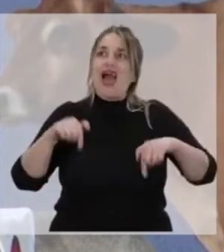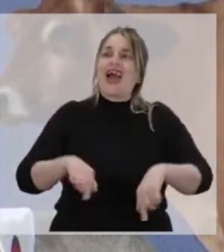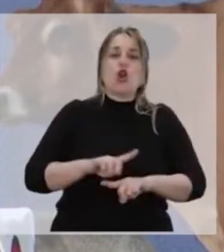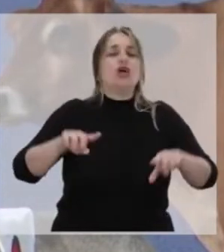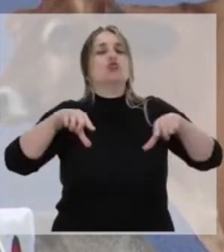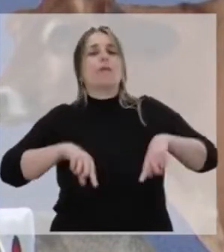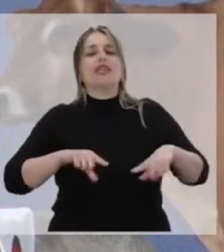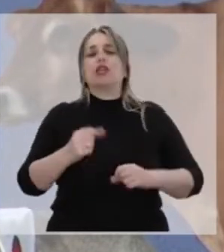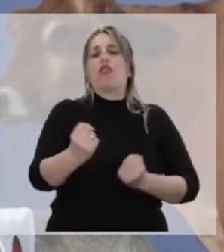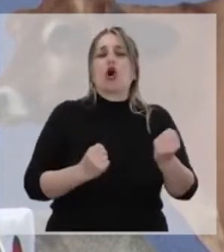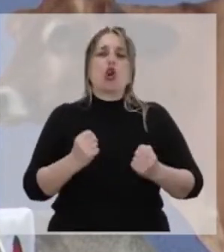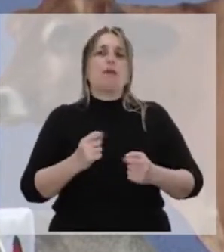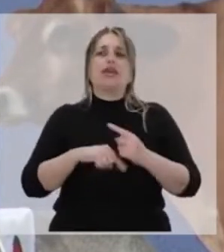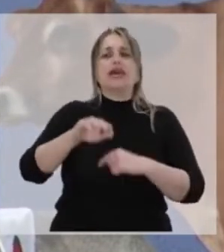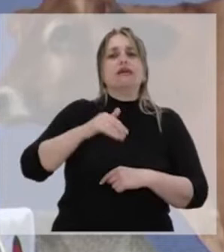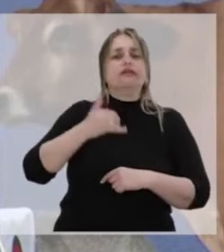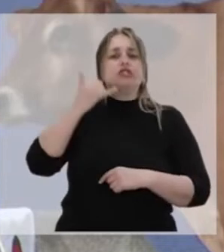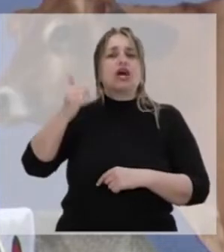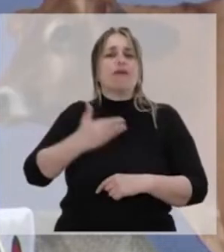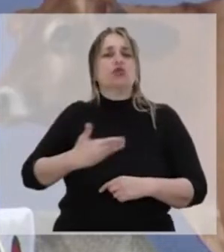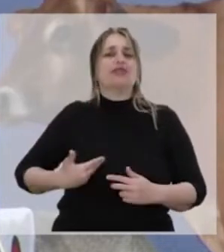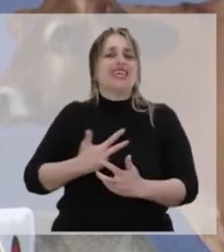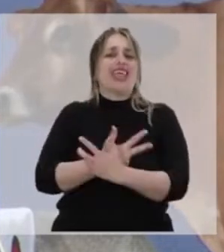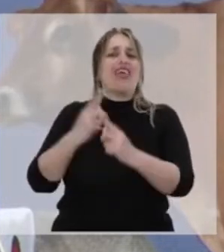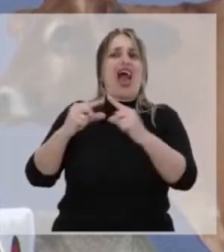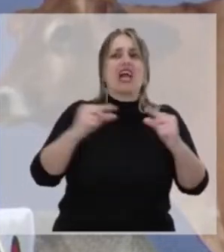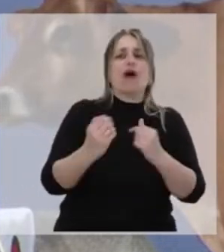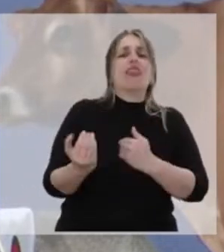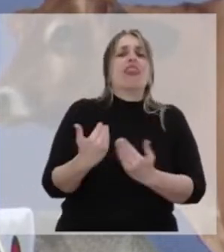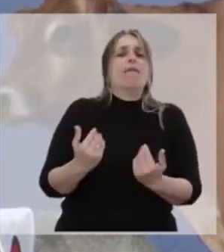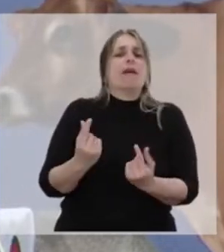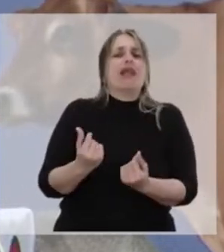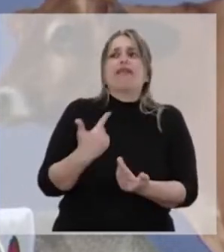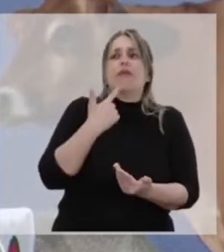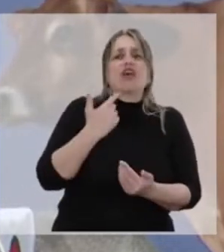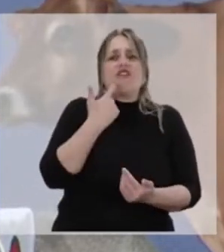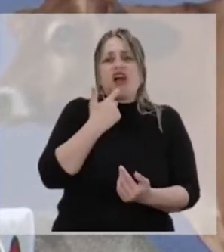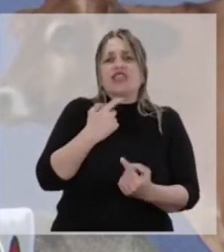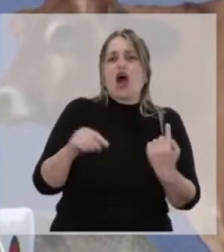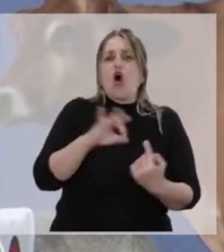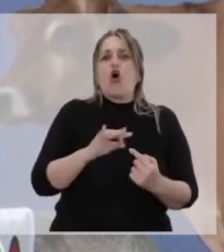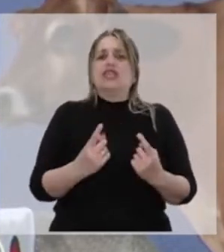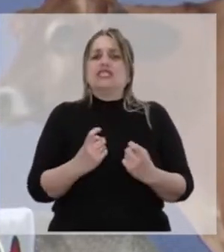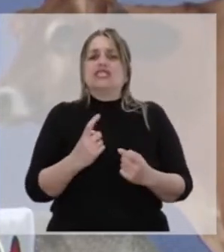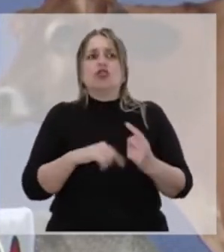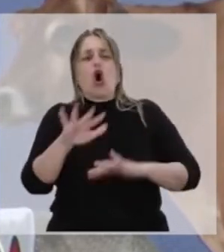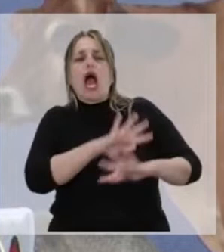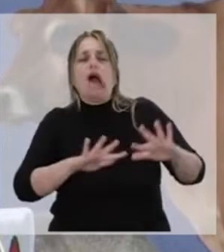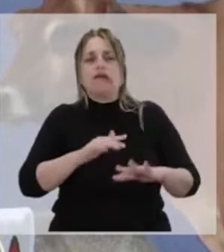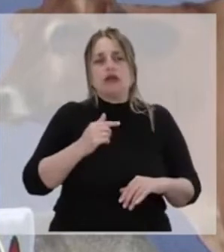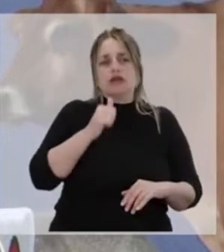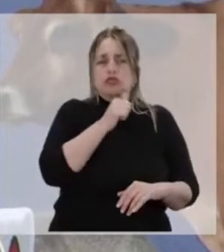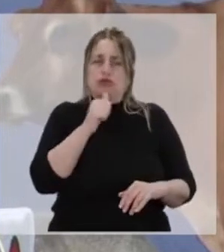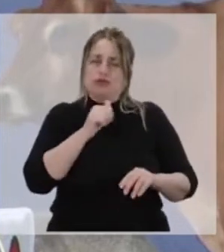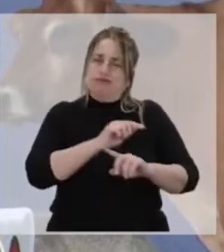acá no viene un ministro de economía y llama el presidente de ancap y se mándame plata que estoy gastando de más y necesito tapar el